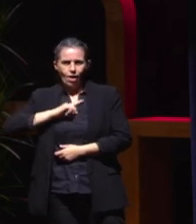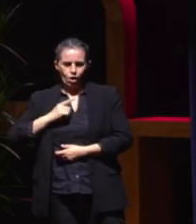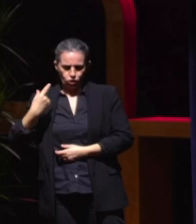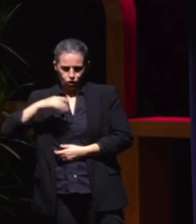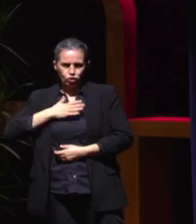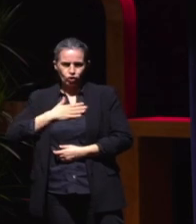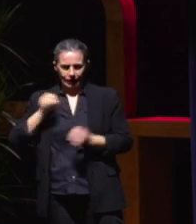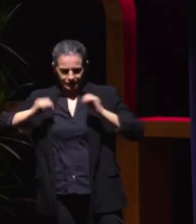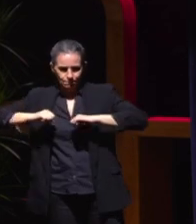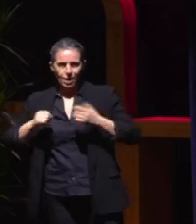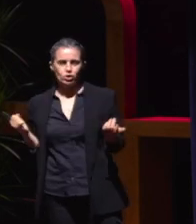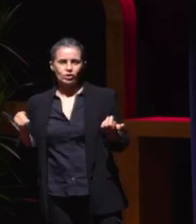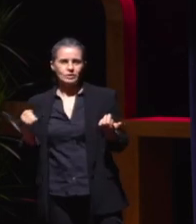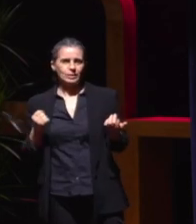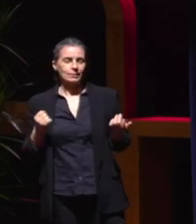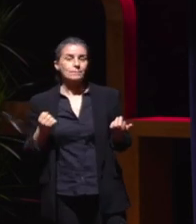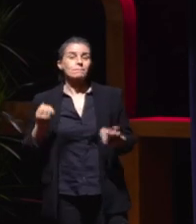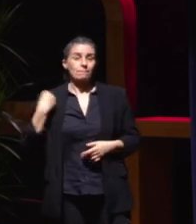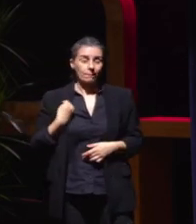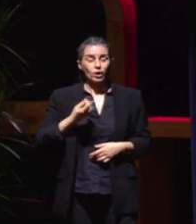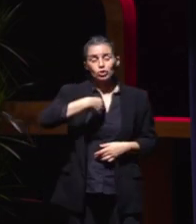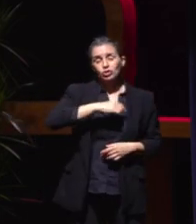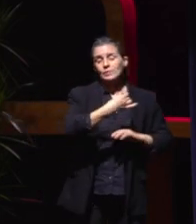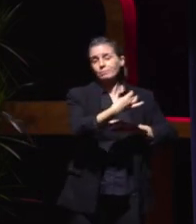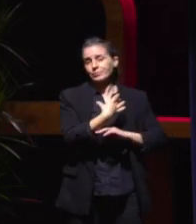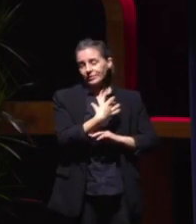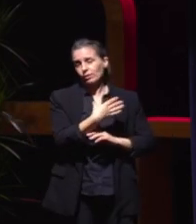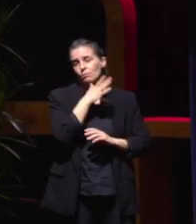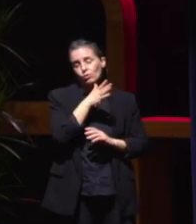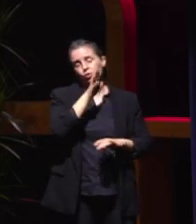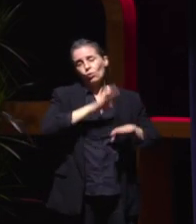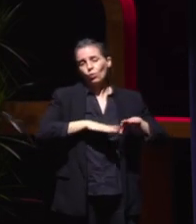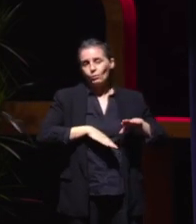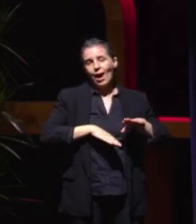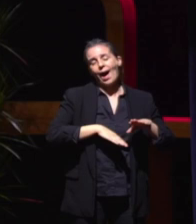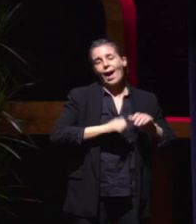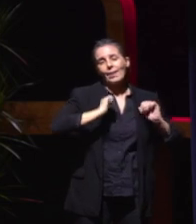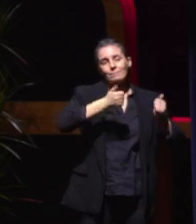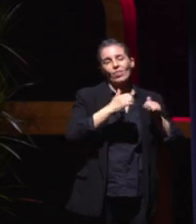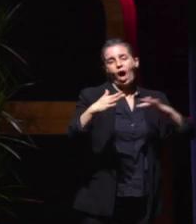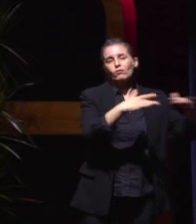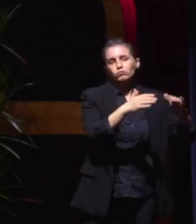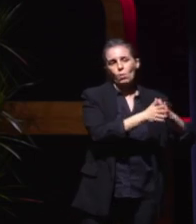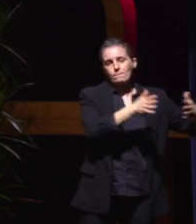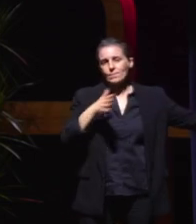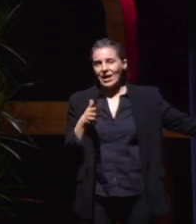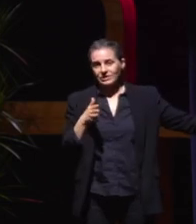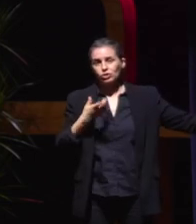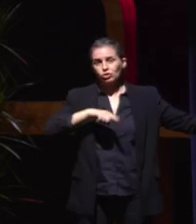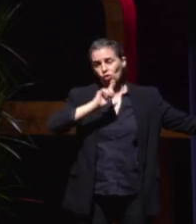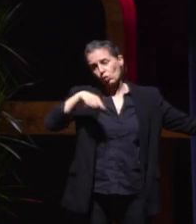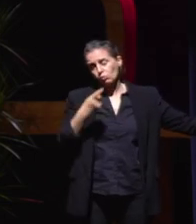y yo en la Script que nos quitaron de antena porque se amplió el fútbol Por cierto y nos pusieron en un podcast